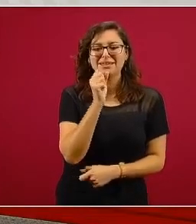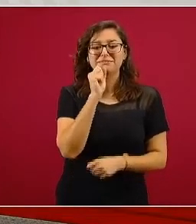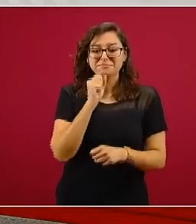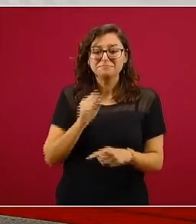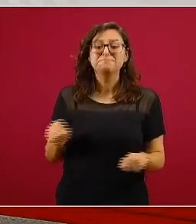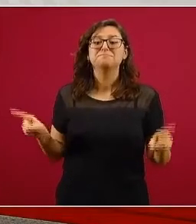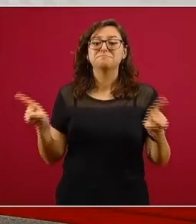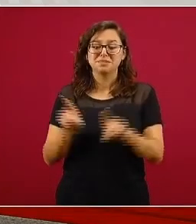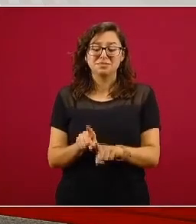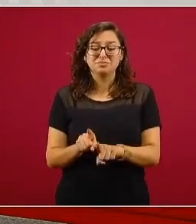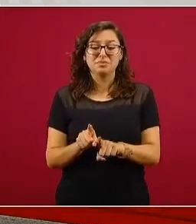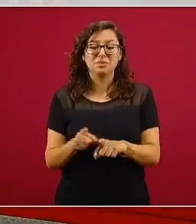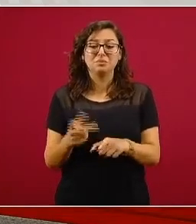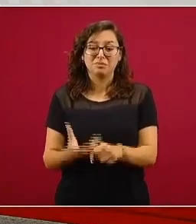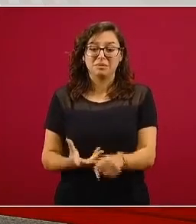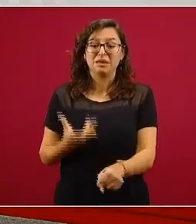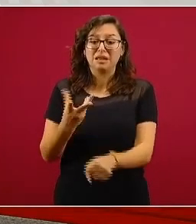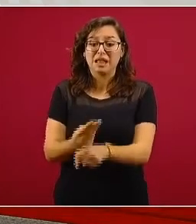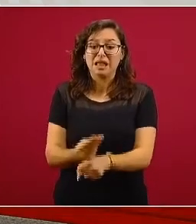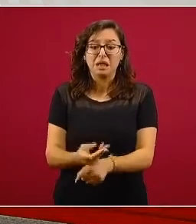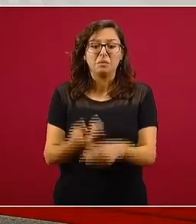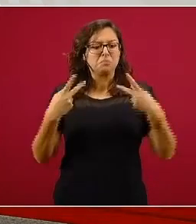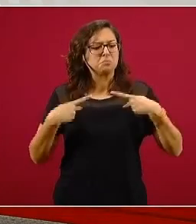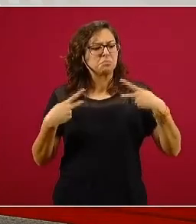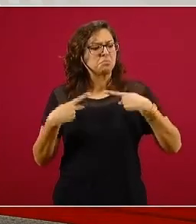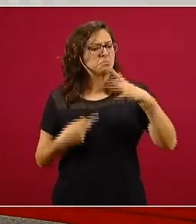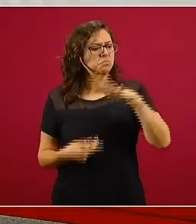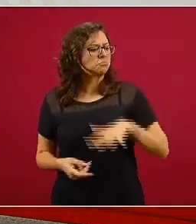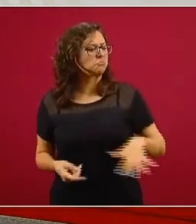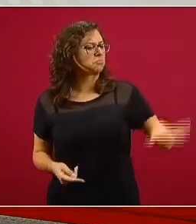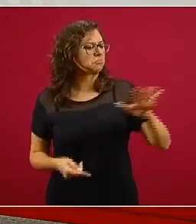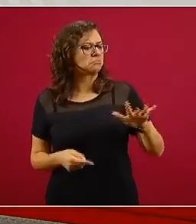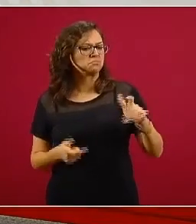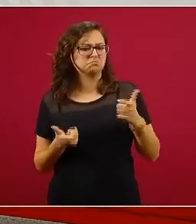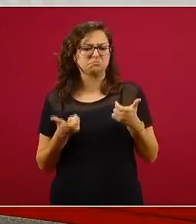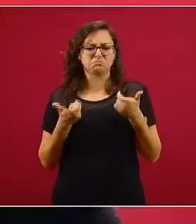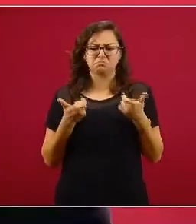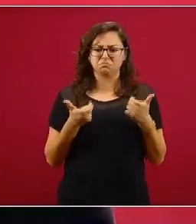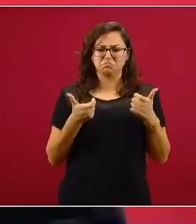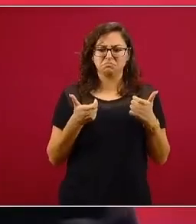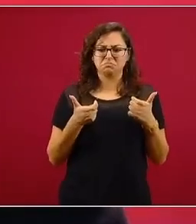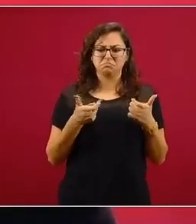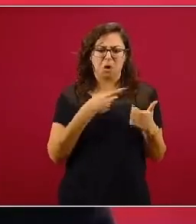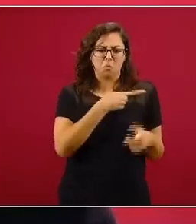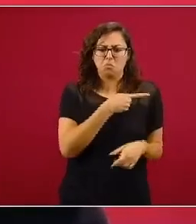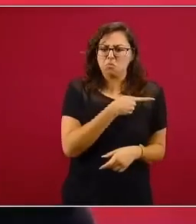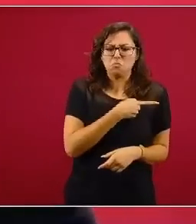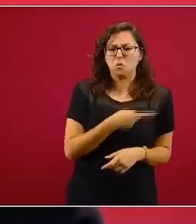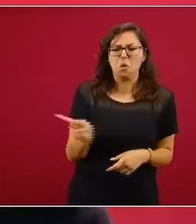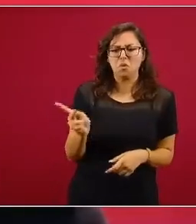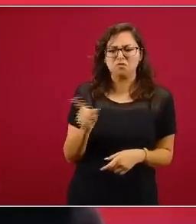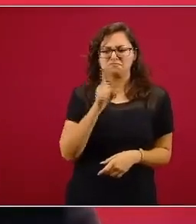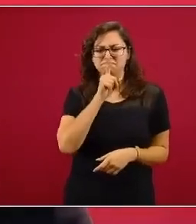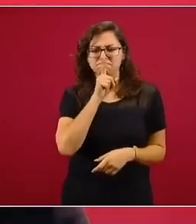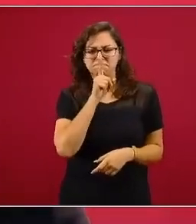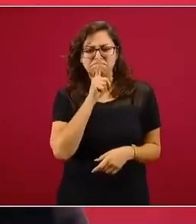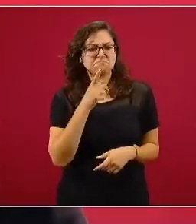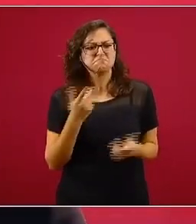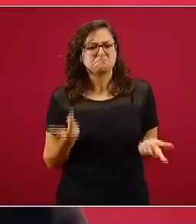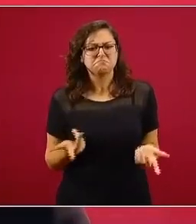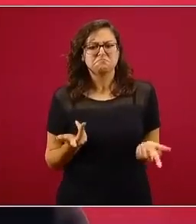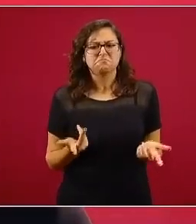adicional, que son las personas que no viven en condiciones de pobreza, pero tienen otros medios, por